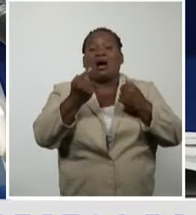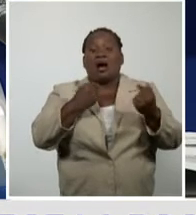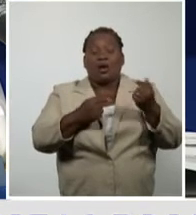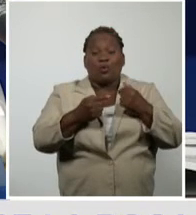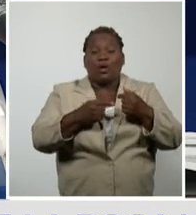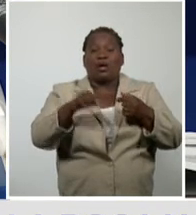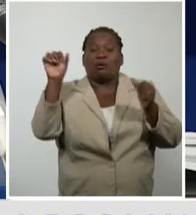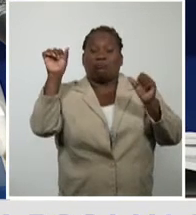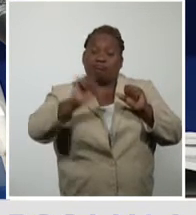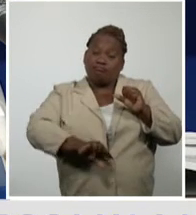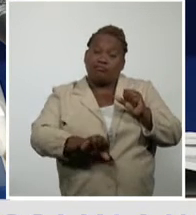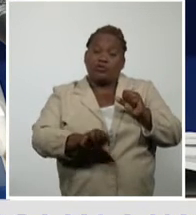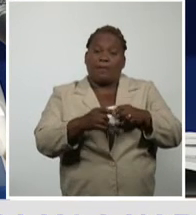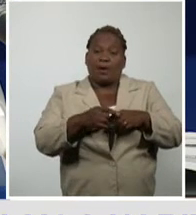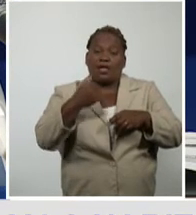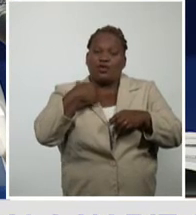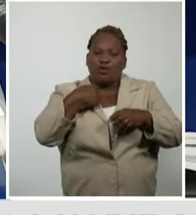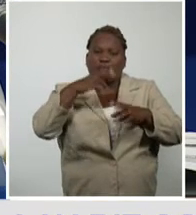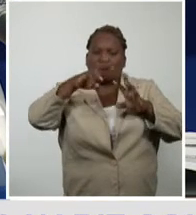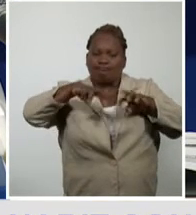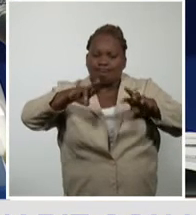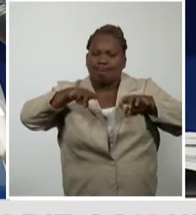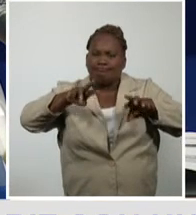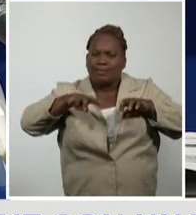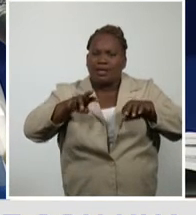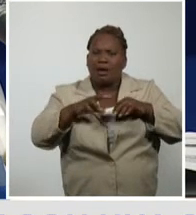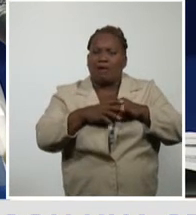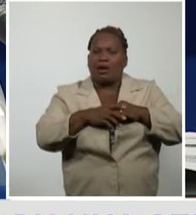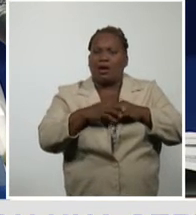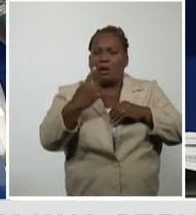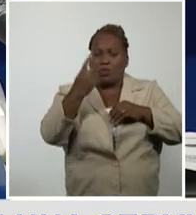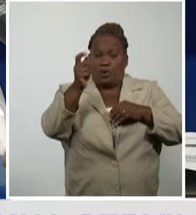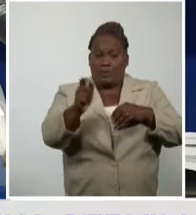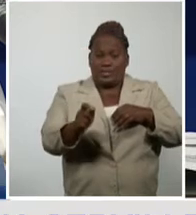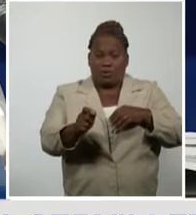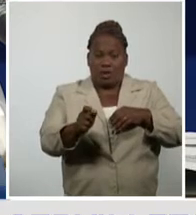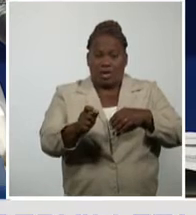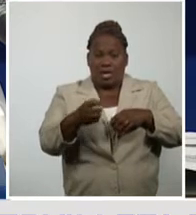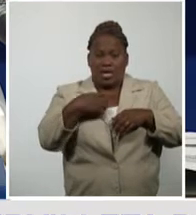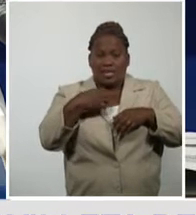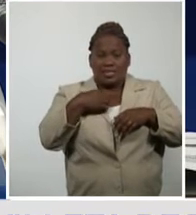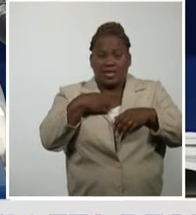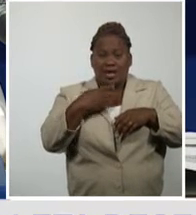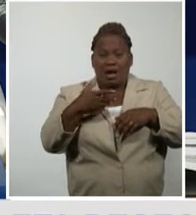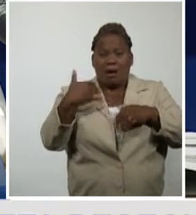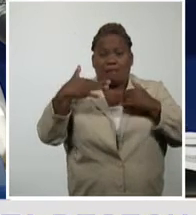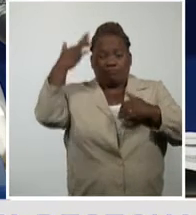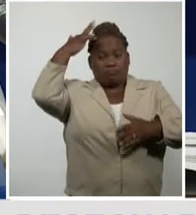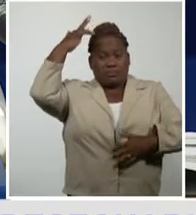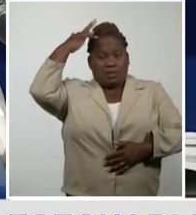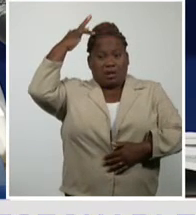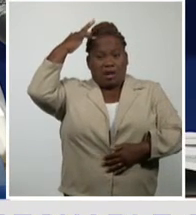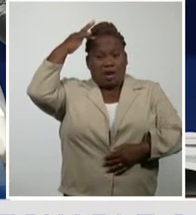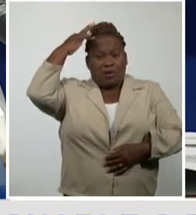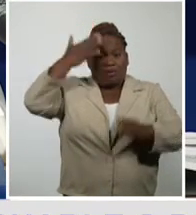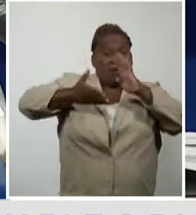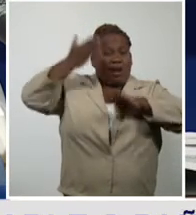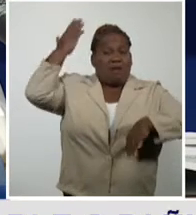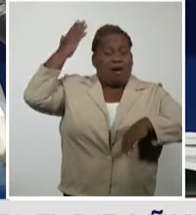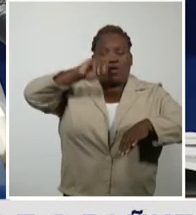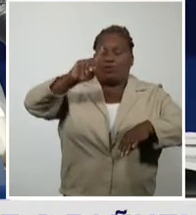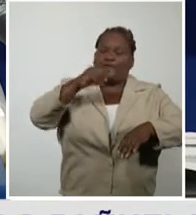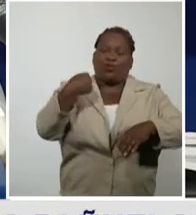contraindicaciones. Yo revisaba y, por ejemplo, una persona que tenga una presión intracraneal elevada no debe usarlo.